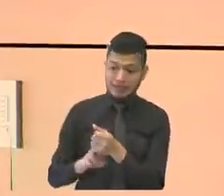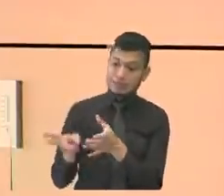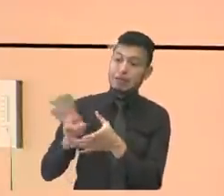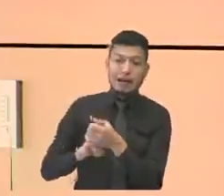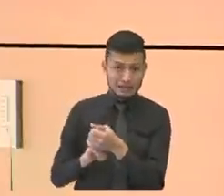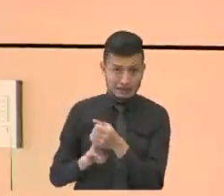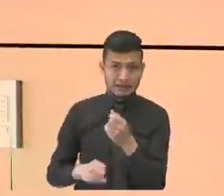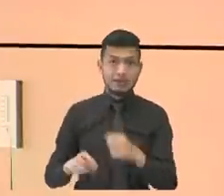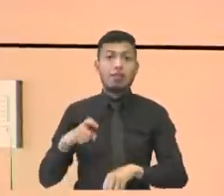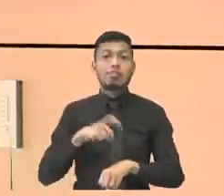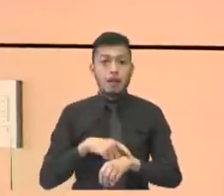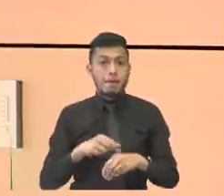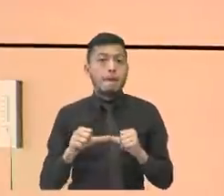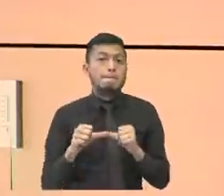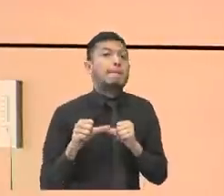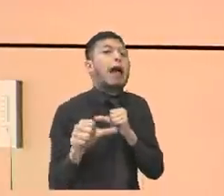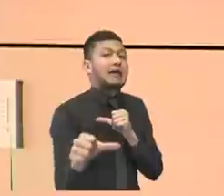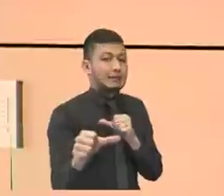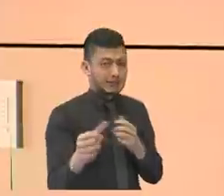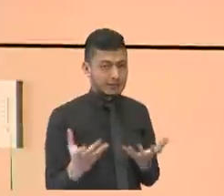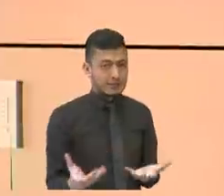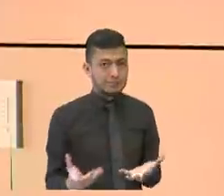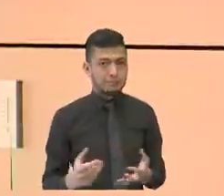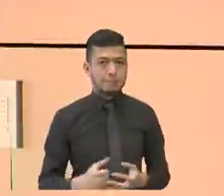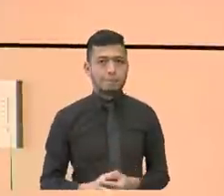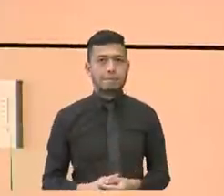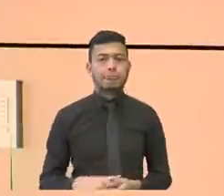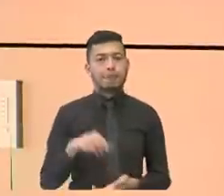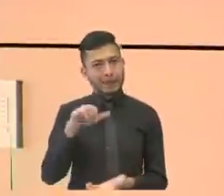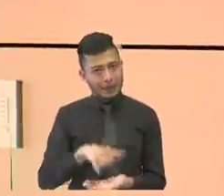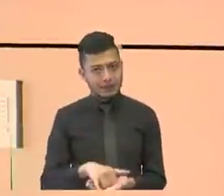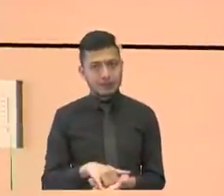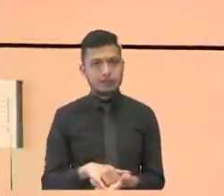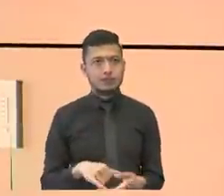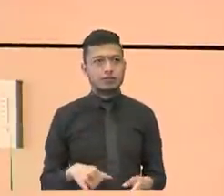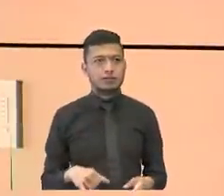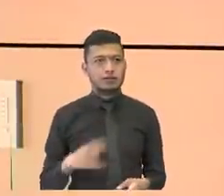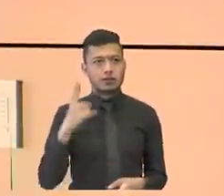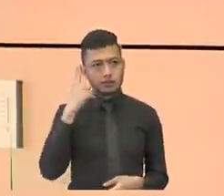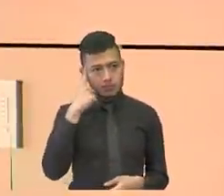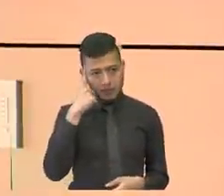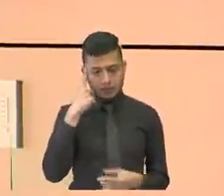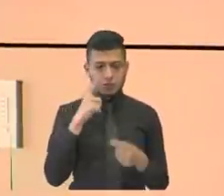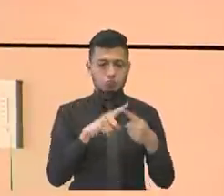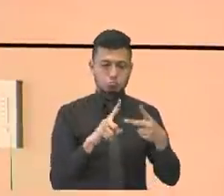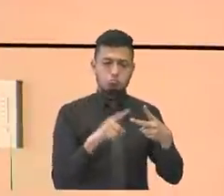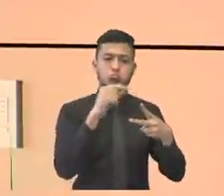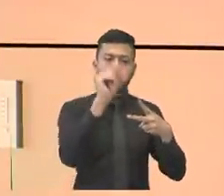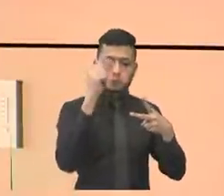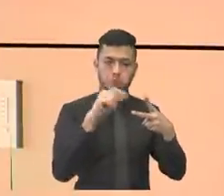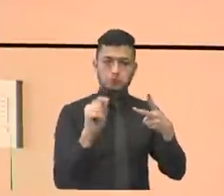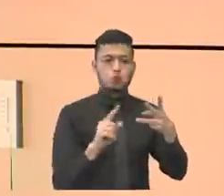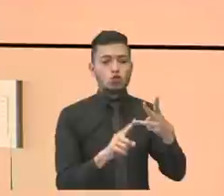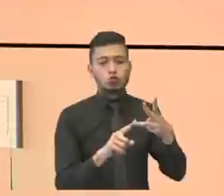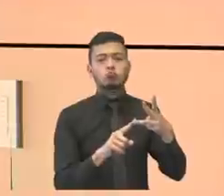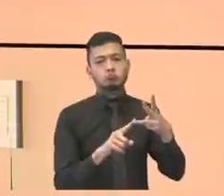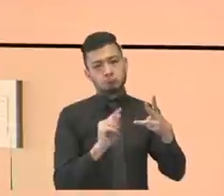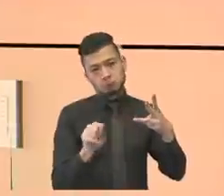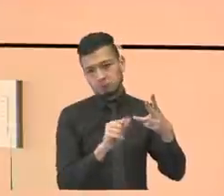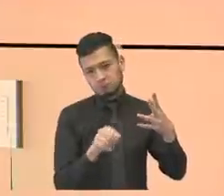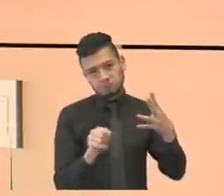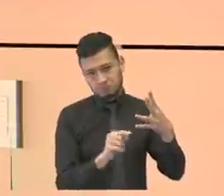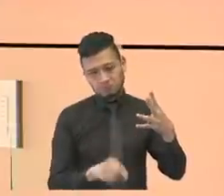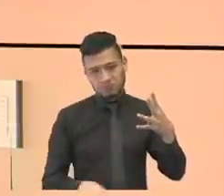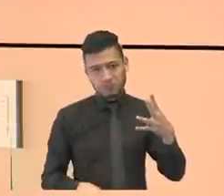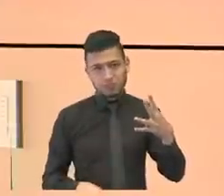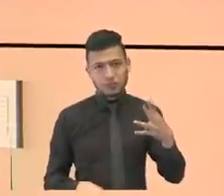3 veces el tiempo. Entonces, ahí creemos que no cumple con 2, pero sí cumple con otros 2. Comparado